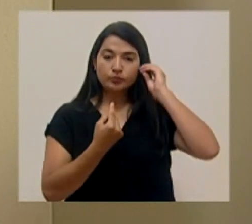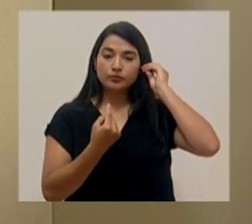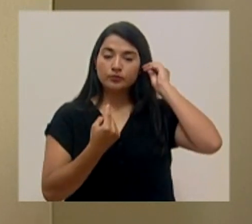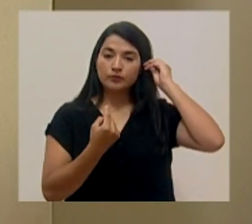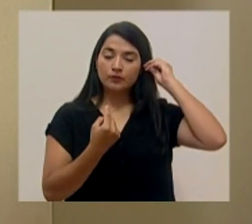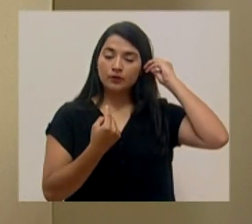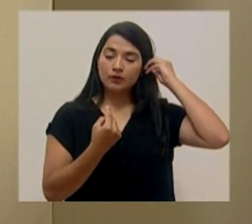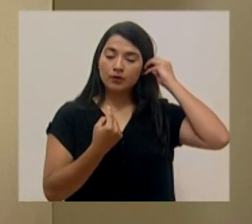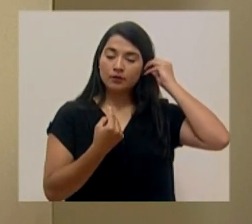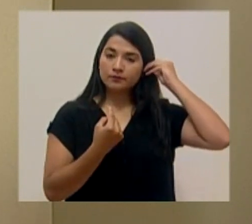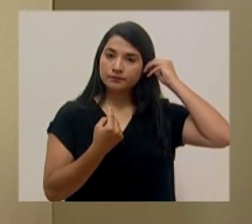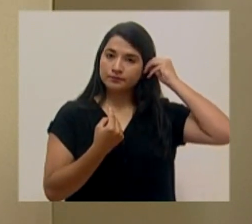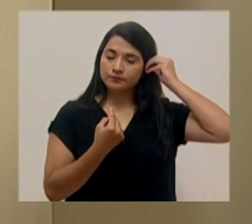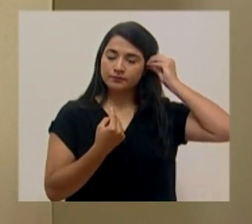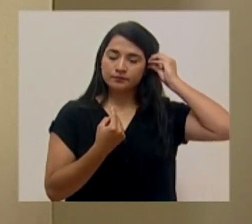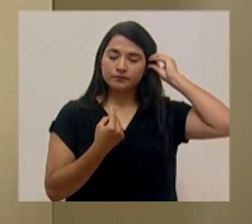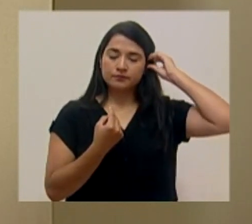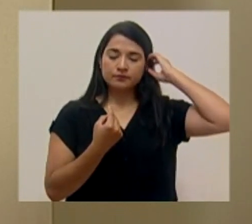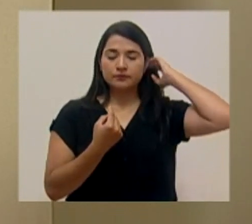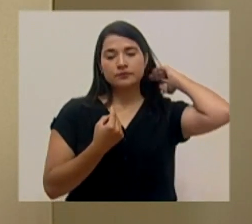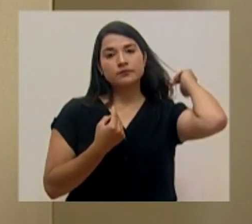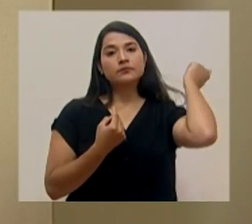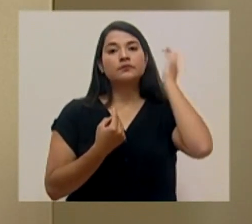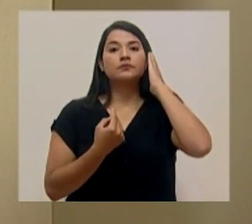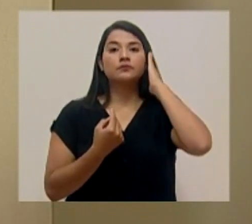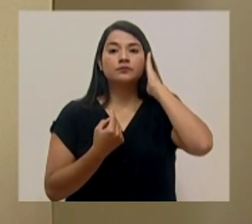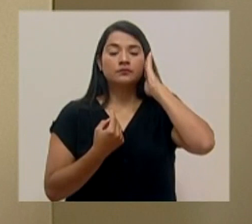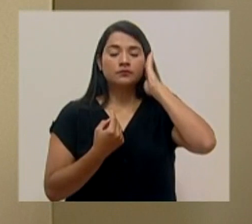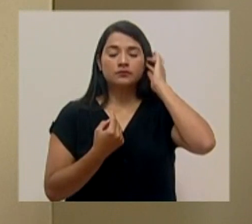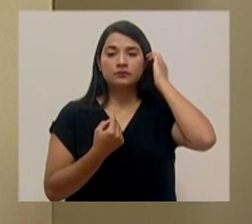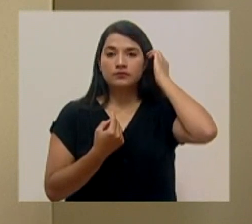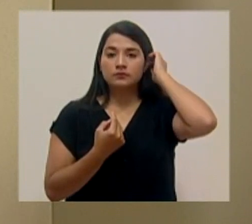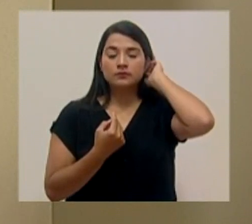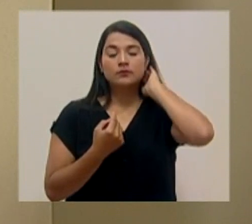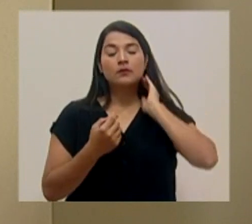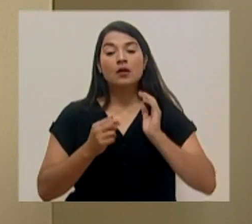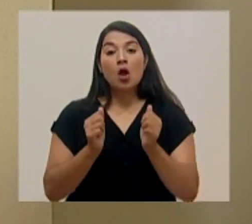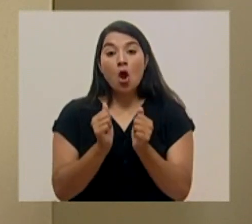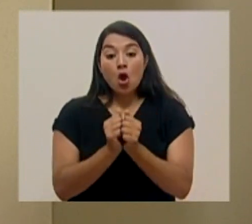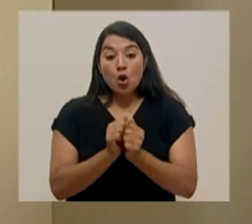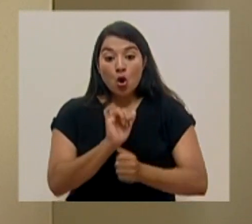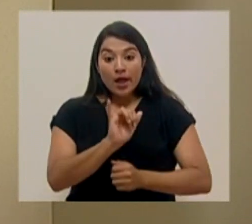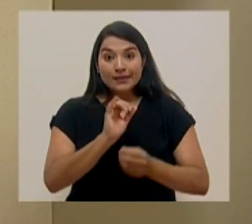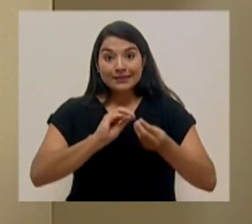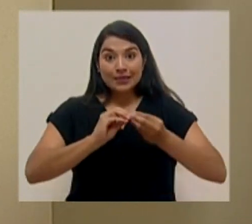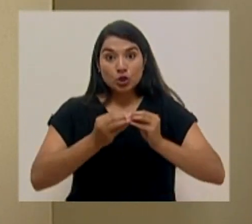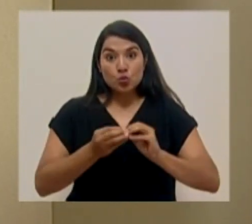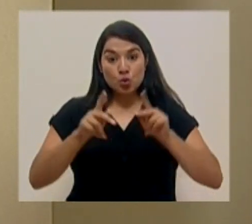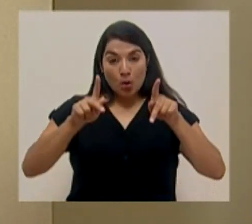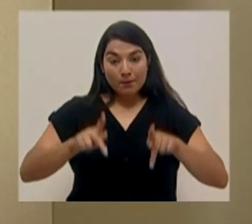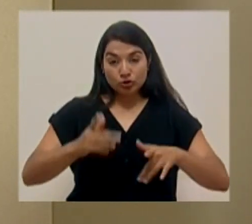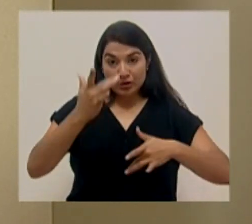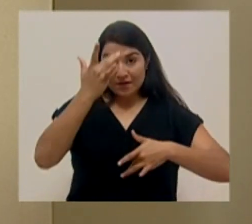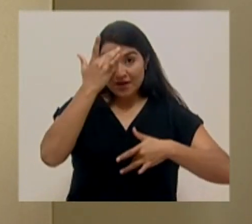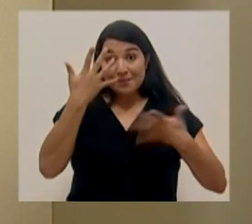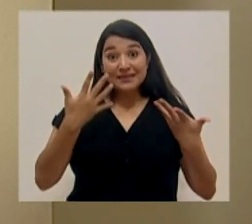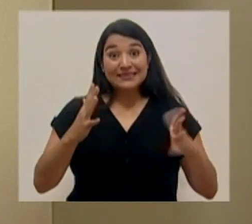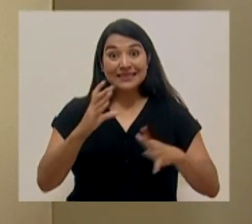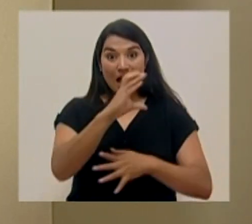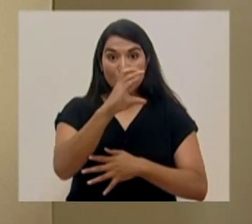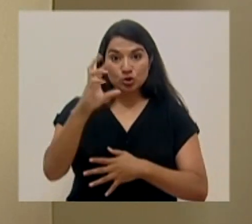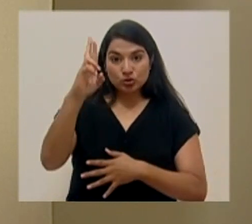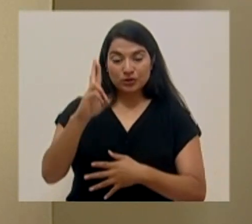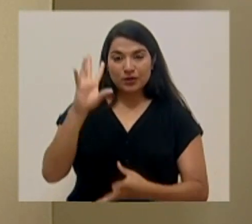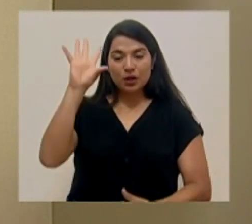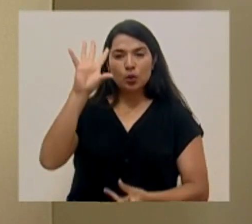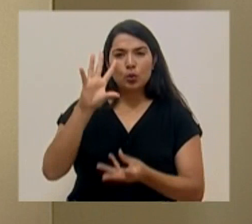diagnosticados con un resultado positivo de laboratorio. Con esta cantidad de casos, el país llega a